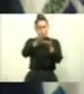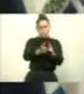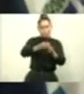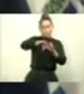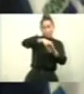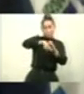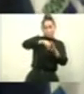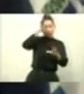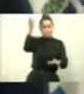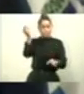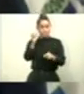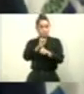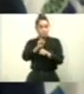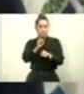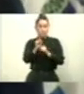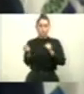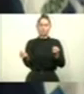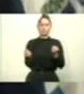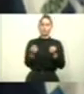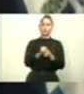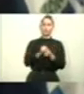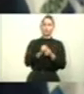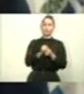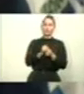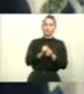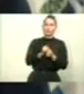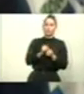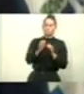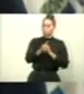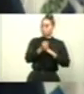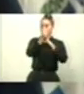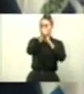la corrupción pasada, sino para evitar que en este nuevo gobierno haya corrupción.